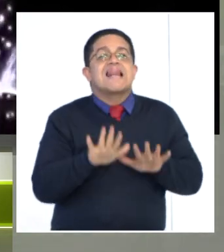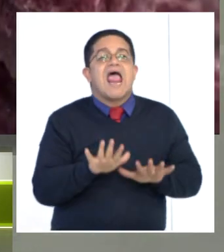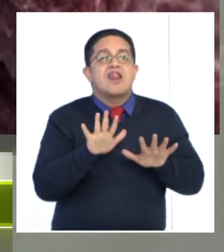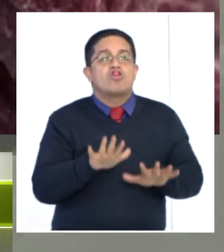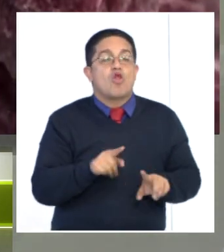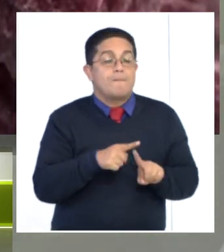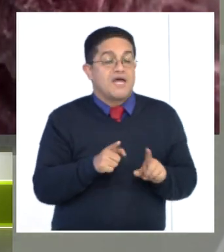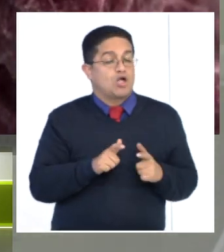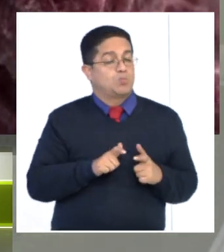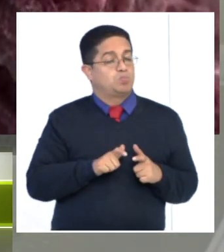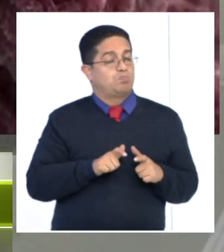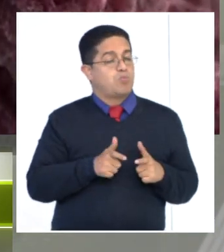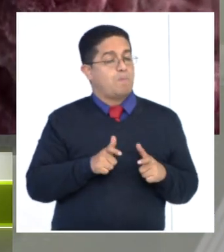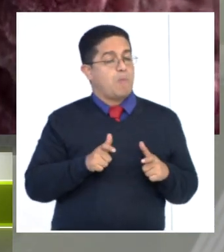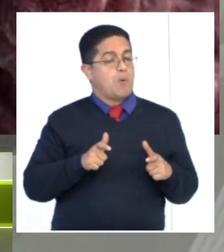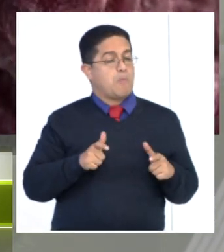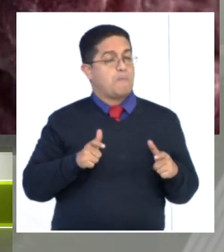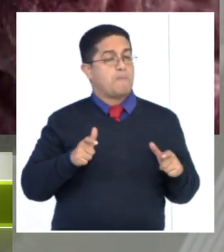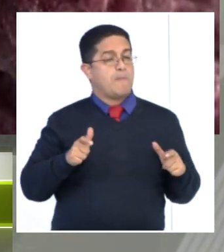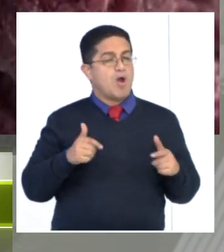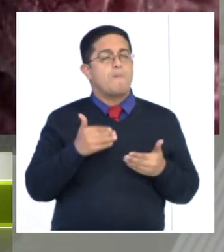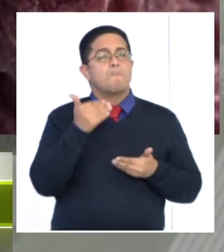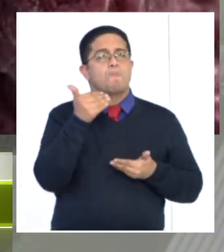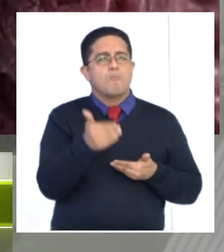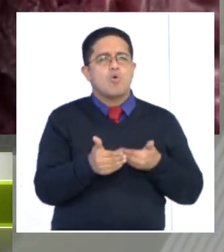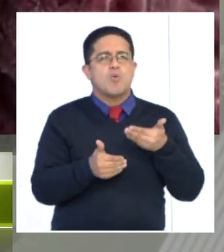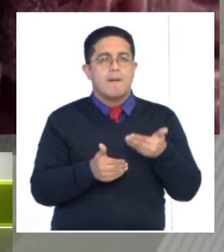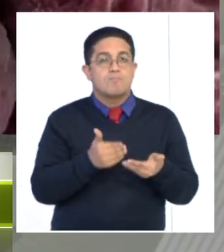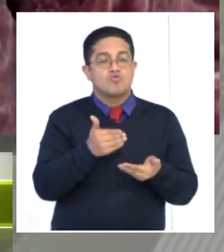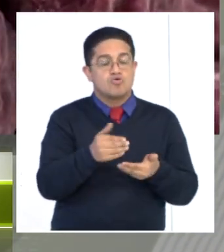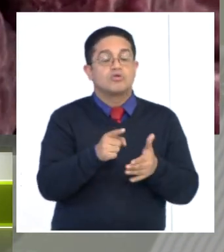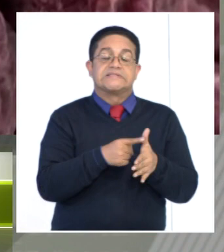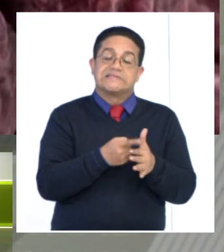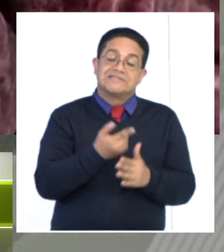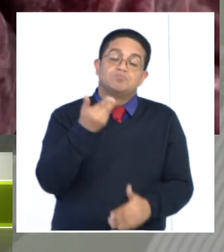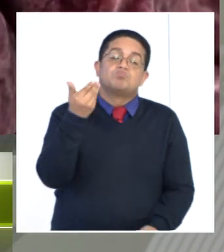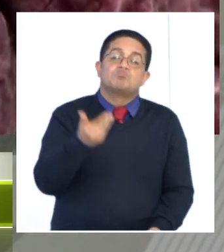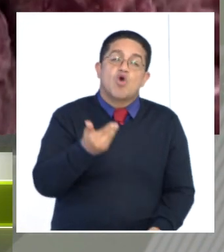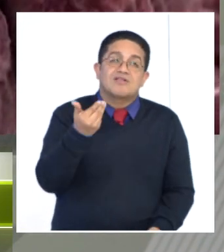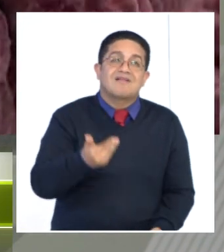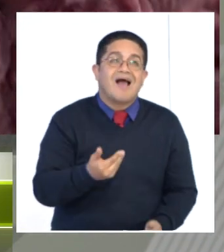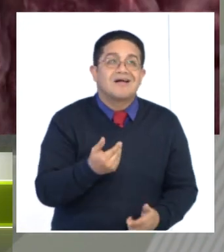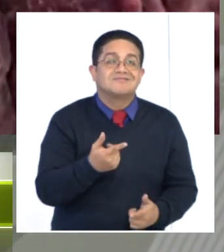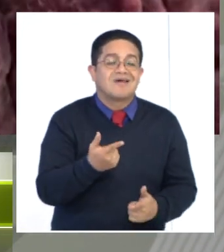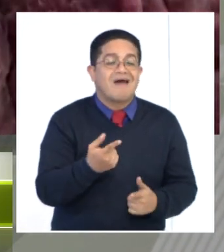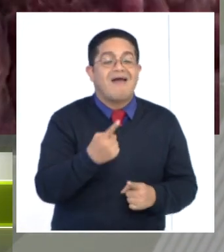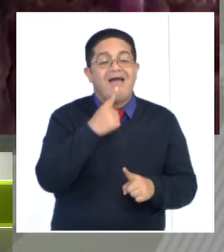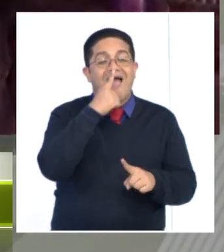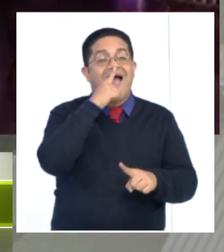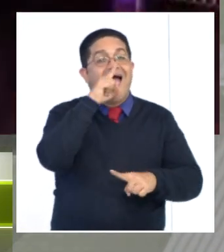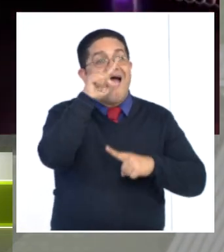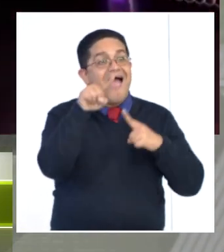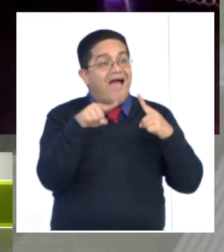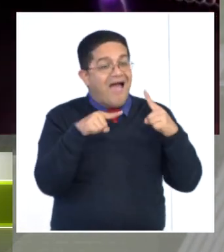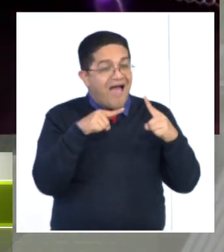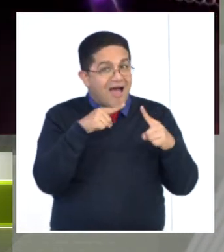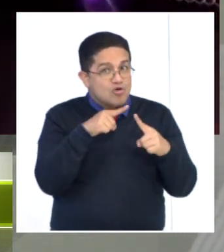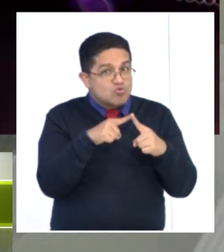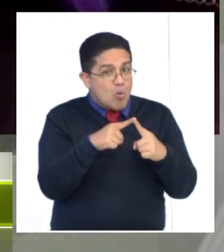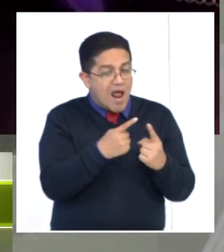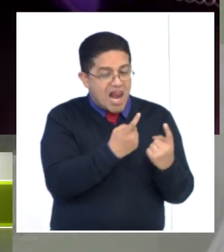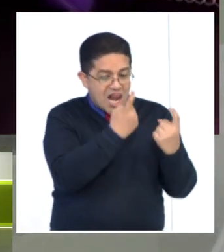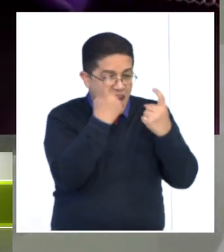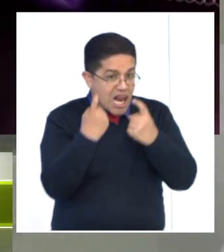crecen, pero poquito a poquito. Entonces es tan importante esa evaluación anual que nos va a